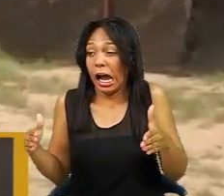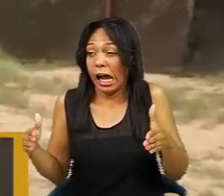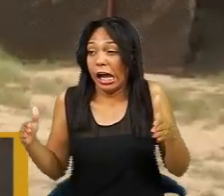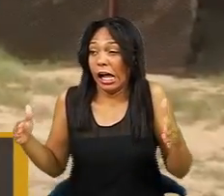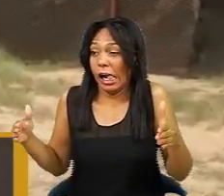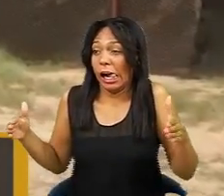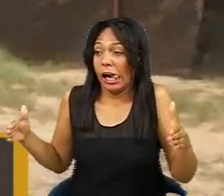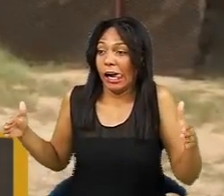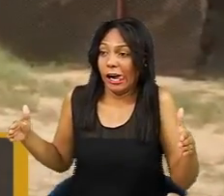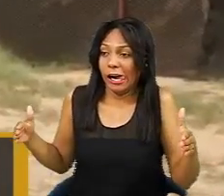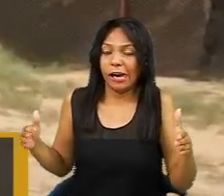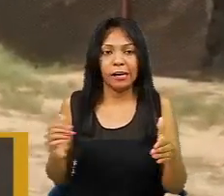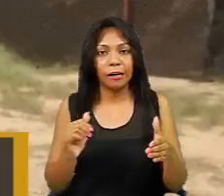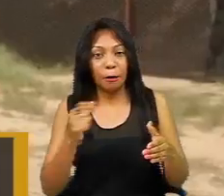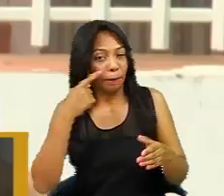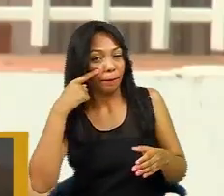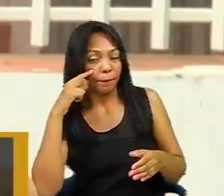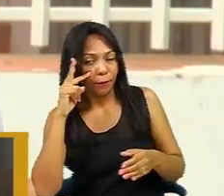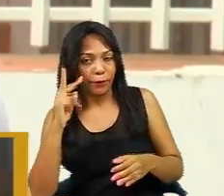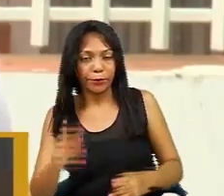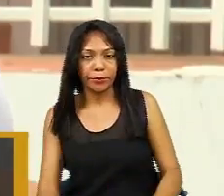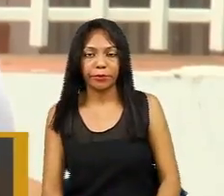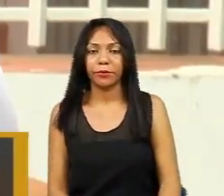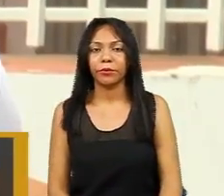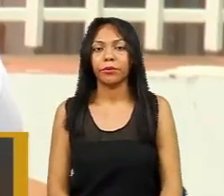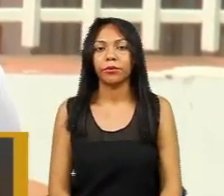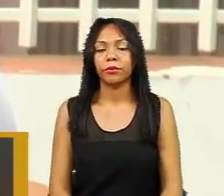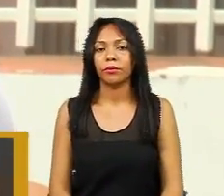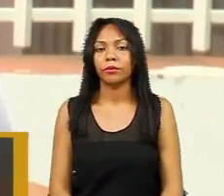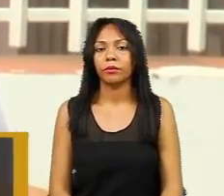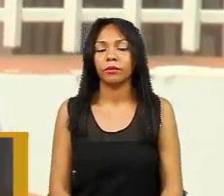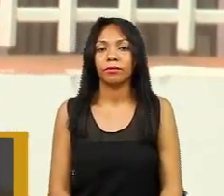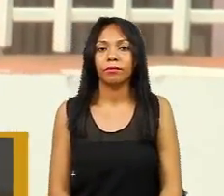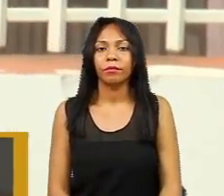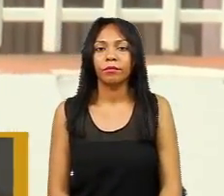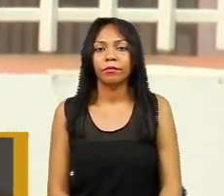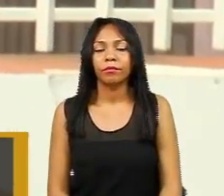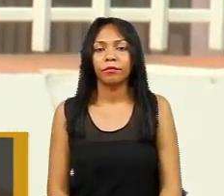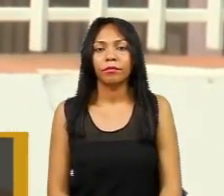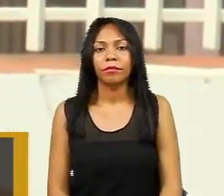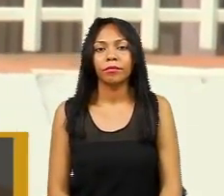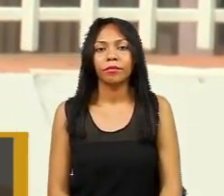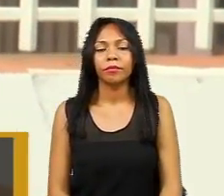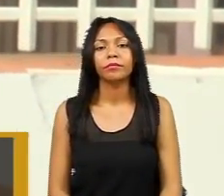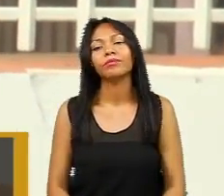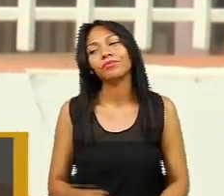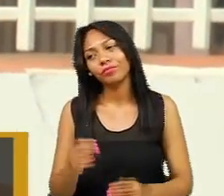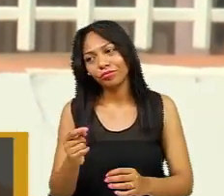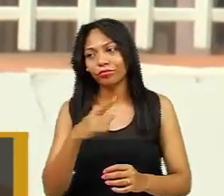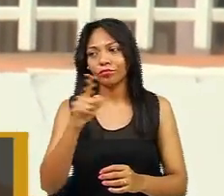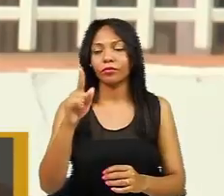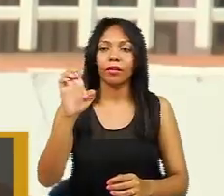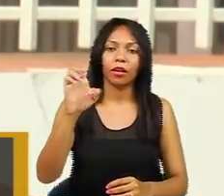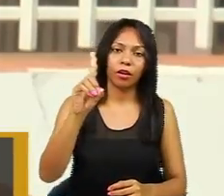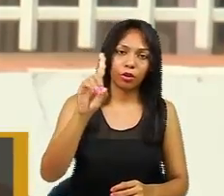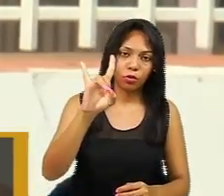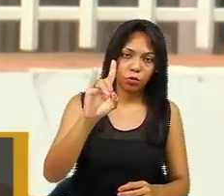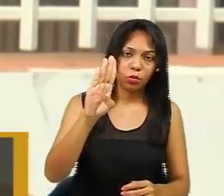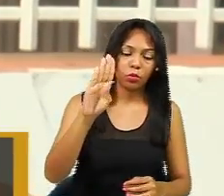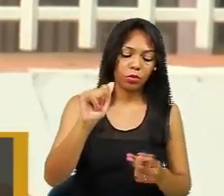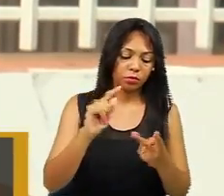medio ambiente del Bosque de la Cira. Se ha hecho unas acciones por parte de... se ha llevado algunos oficios a EDUA, a Planeación